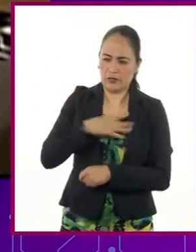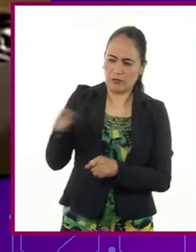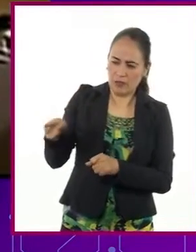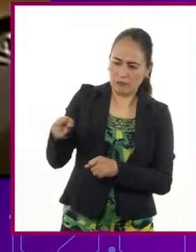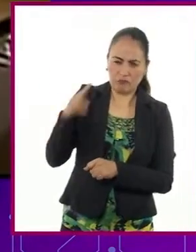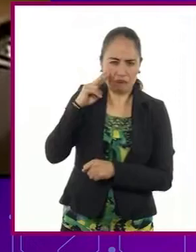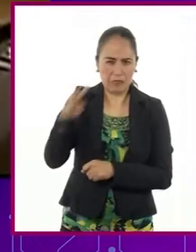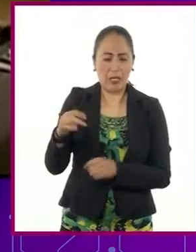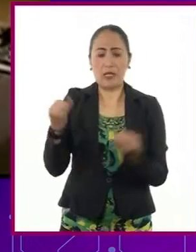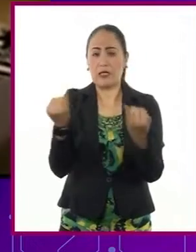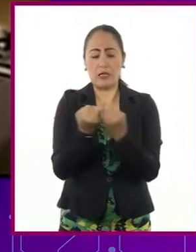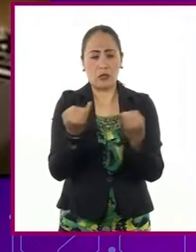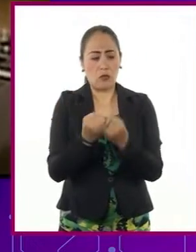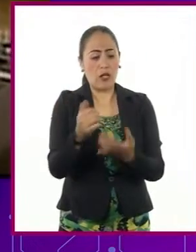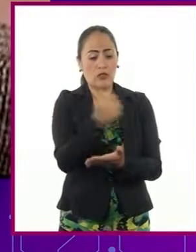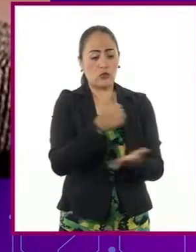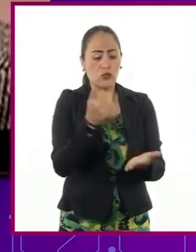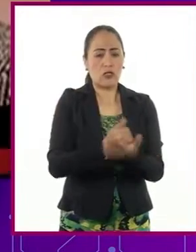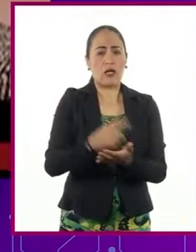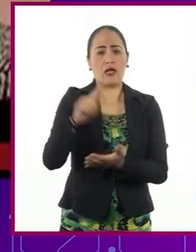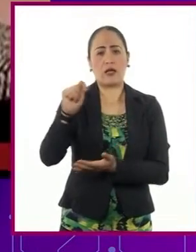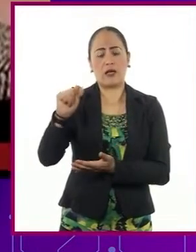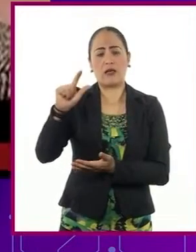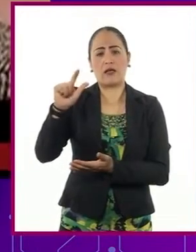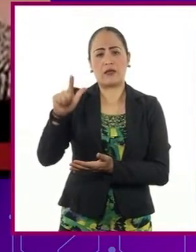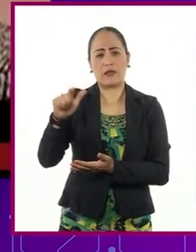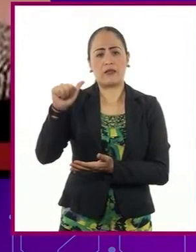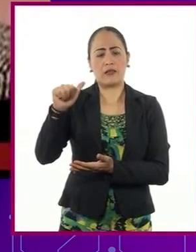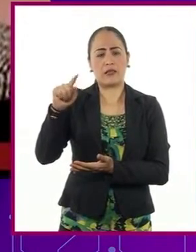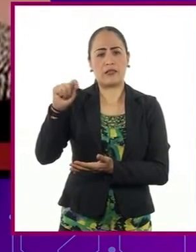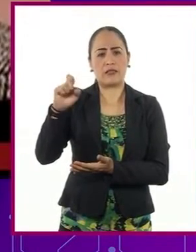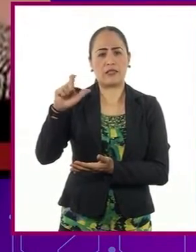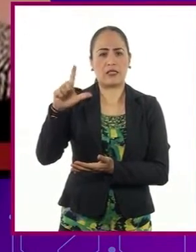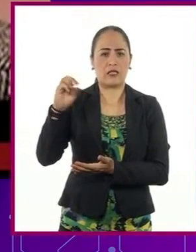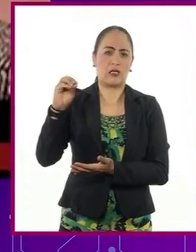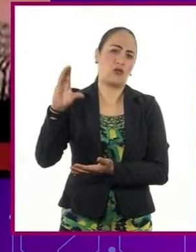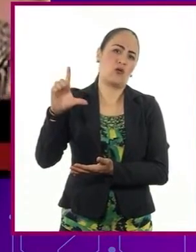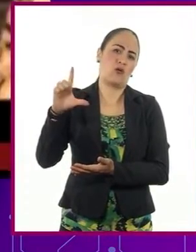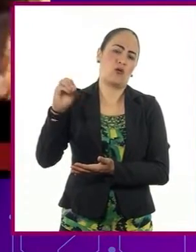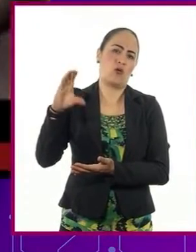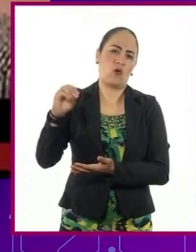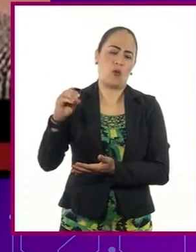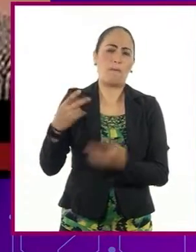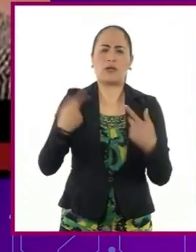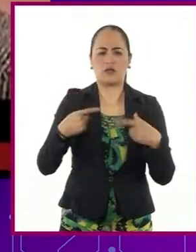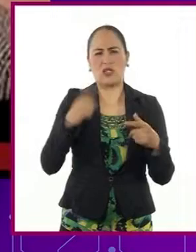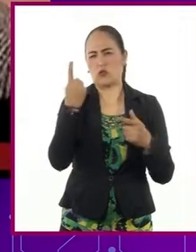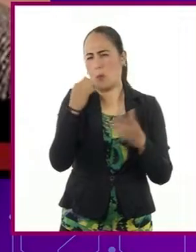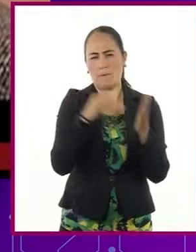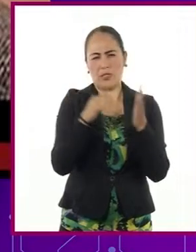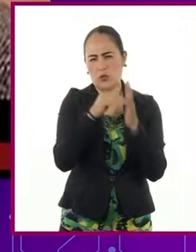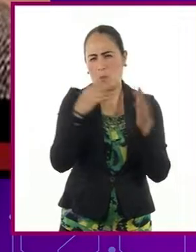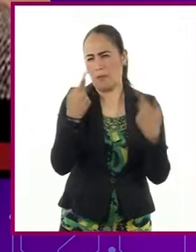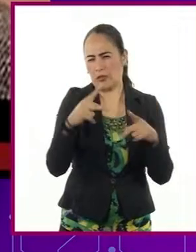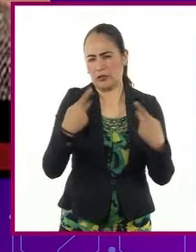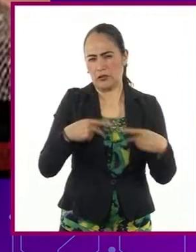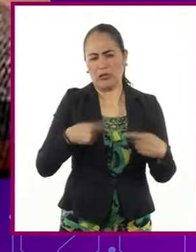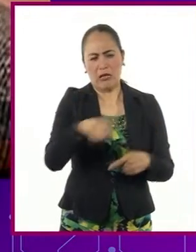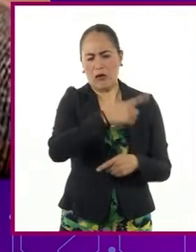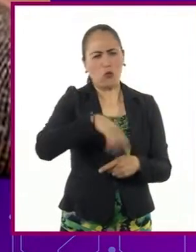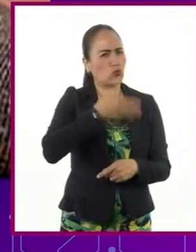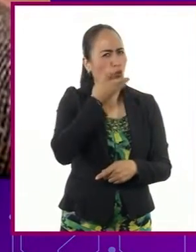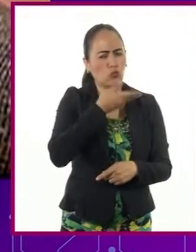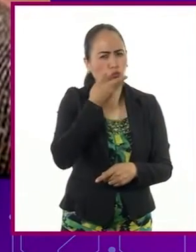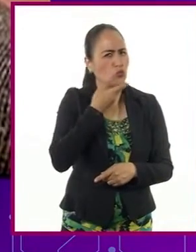Tlatelolco, una ciudad en el 16 con cerca de 1 millón de habitantes. Sigue siendo completamente indígena y tenemos